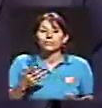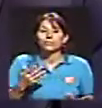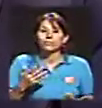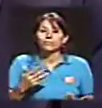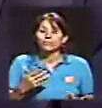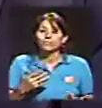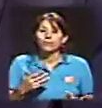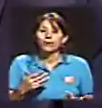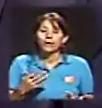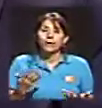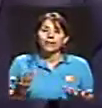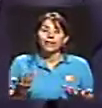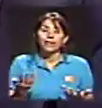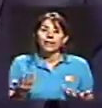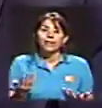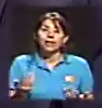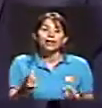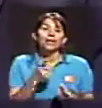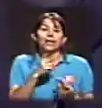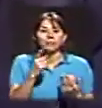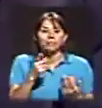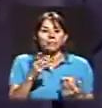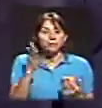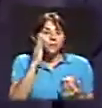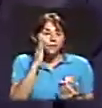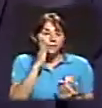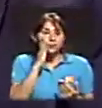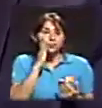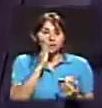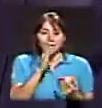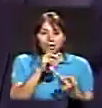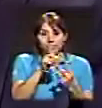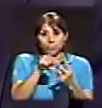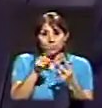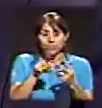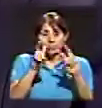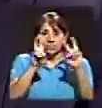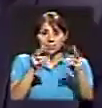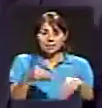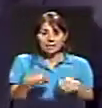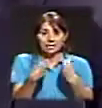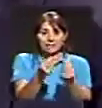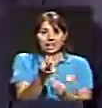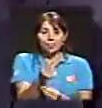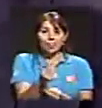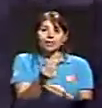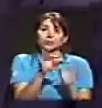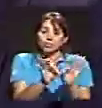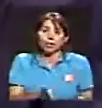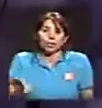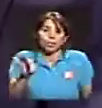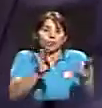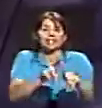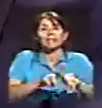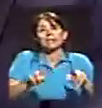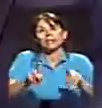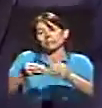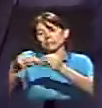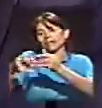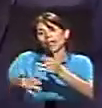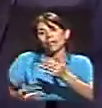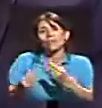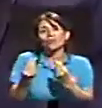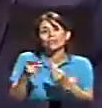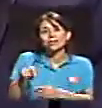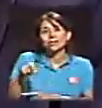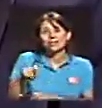la incuestionable relevancia de los temas, pero hay muchísimas necesidades. Bueno, este